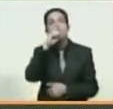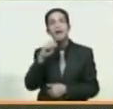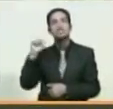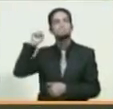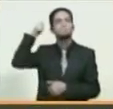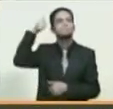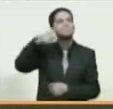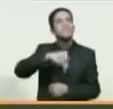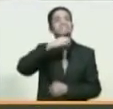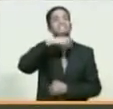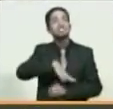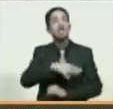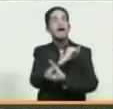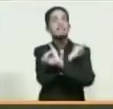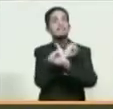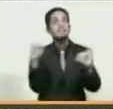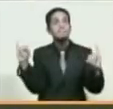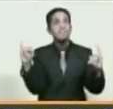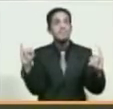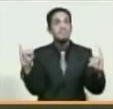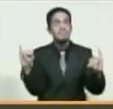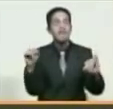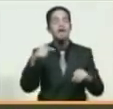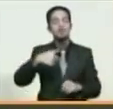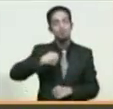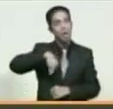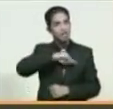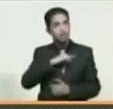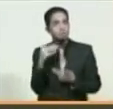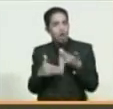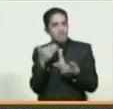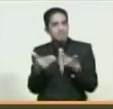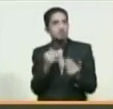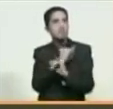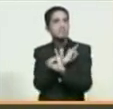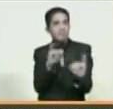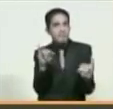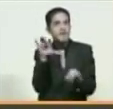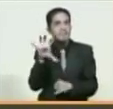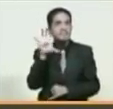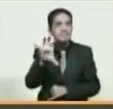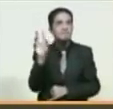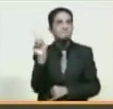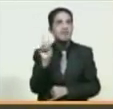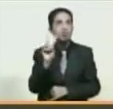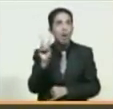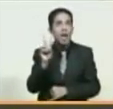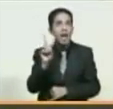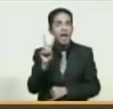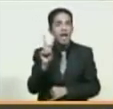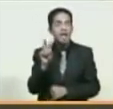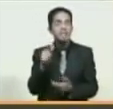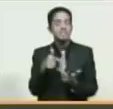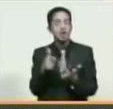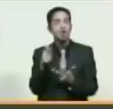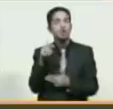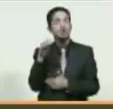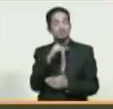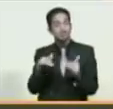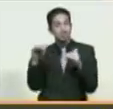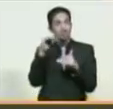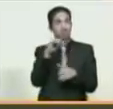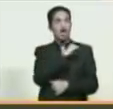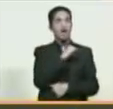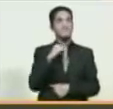historia independentista, nuestro proceso de independencia nacional, nuestra soberanía,